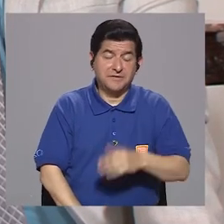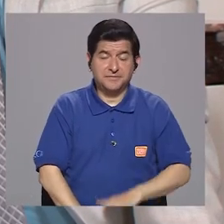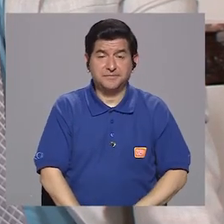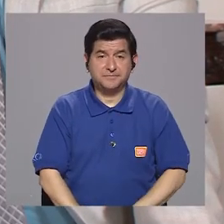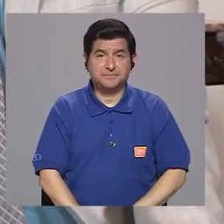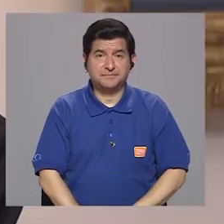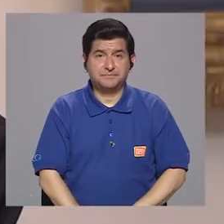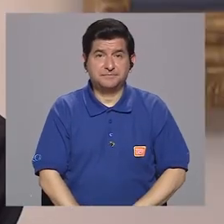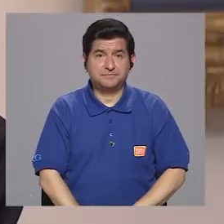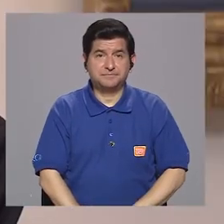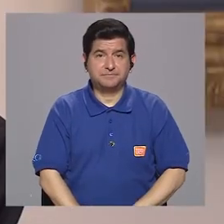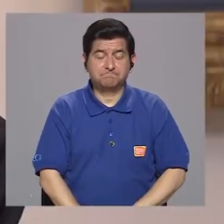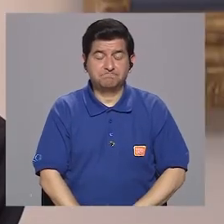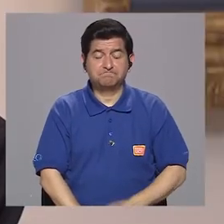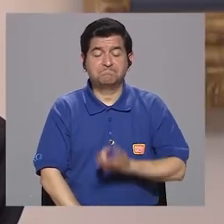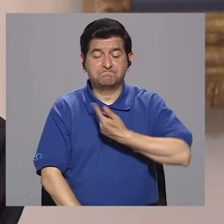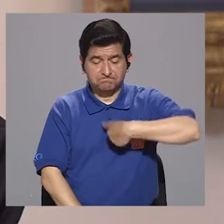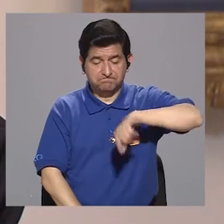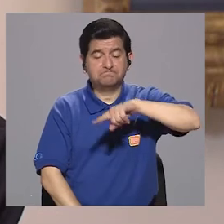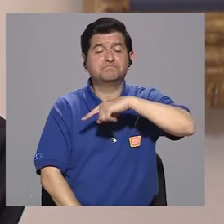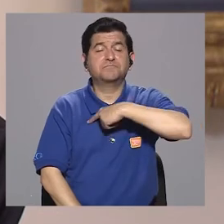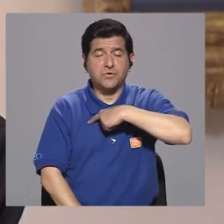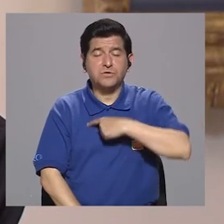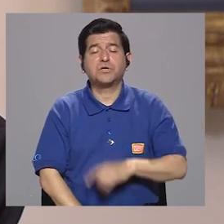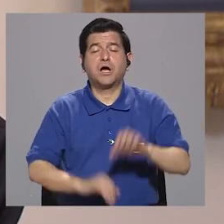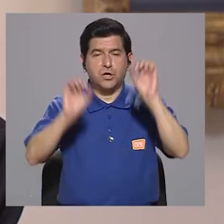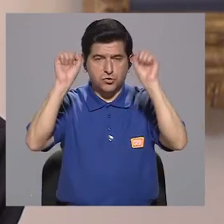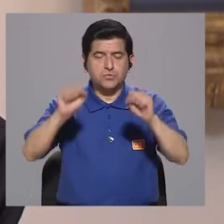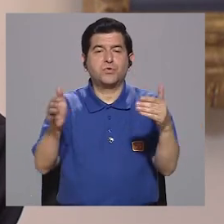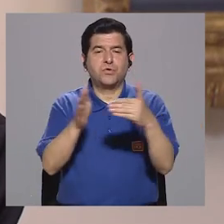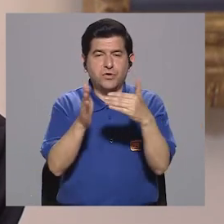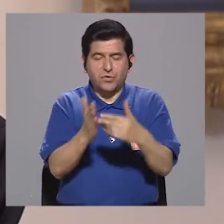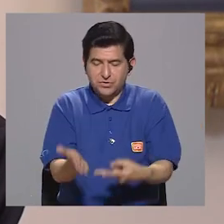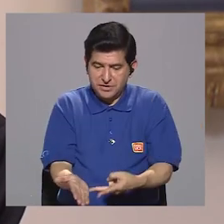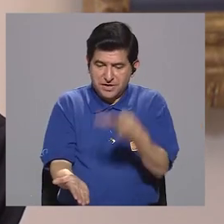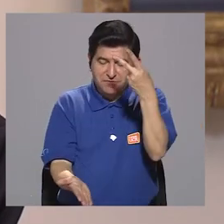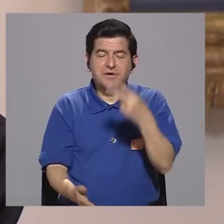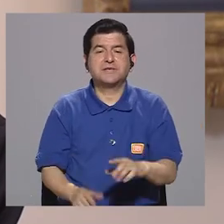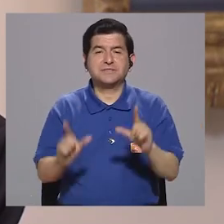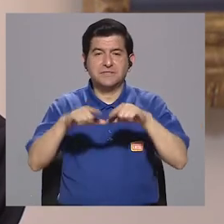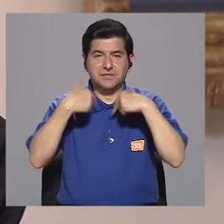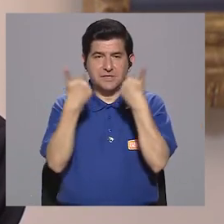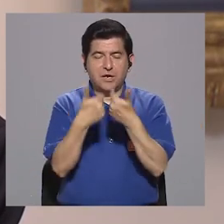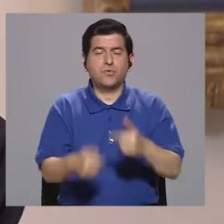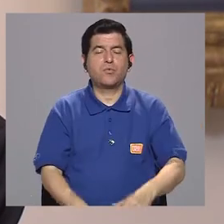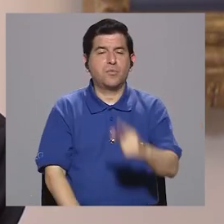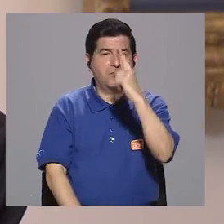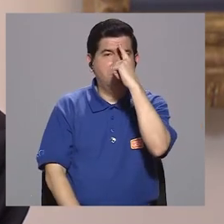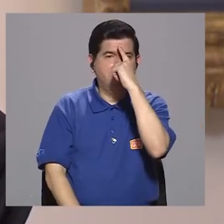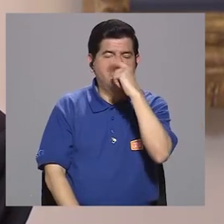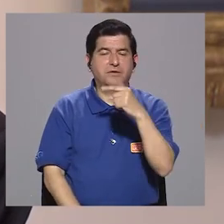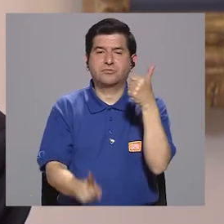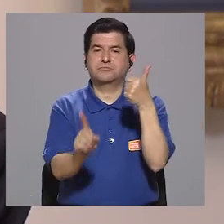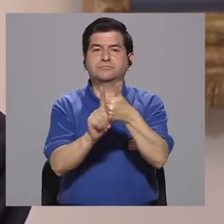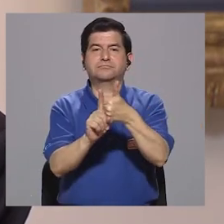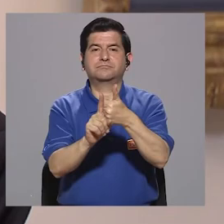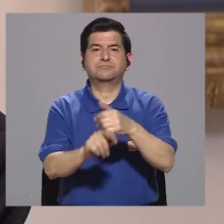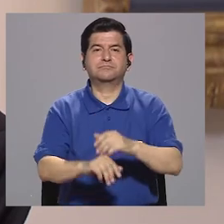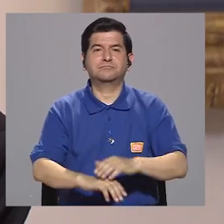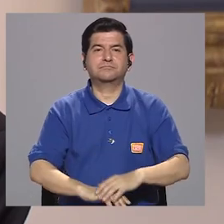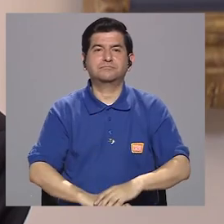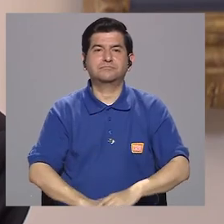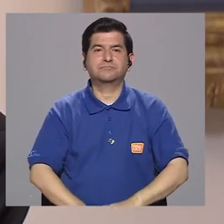que logramos la reivindicación del calderonismo como tal.